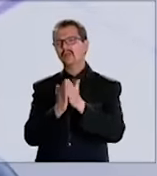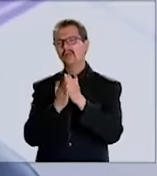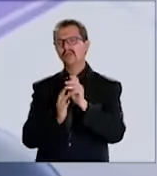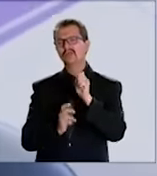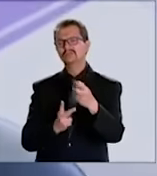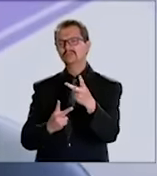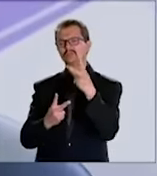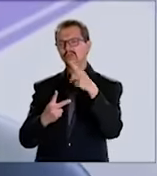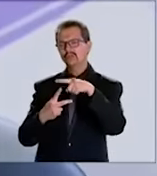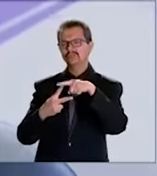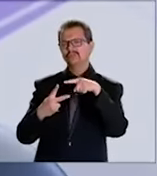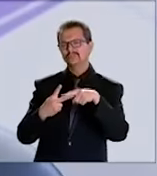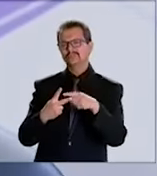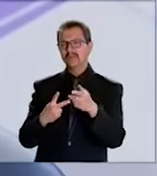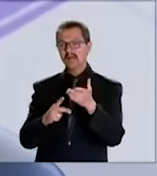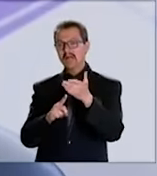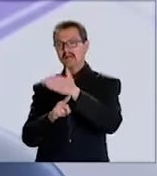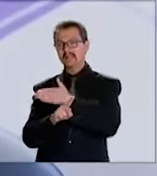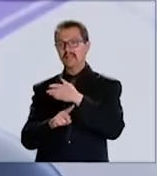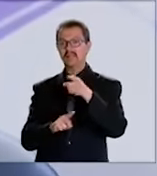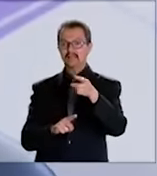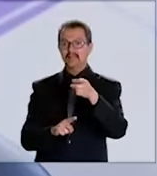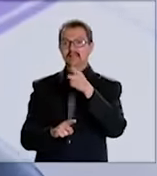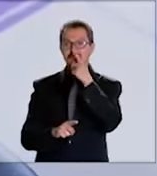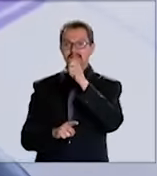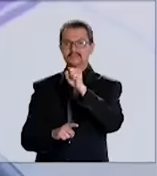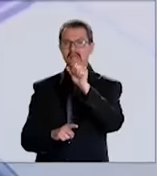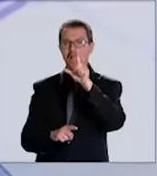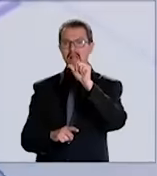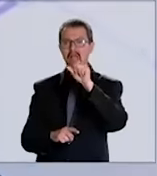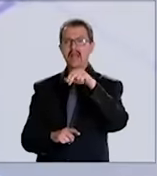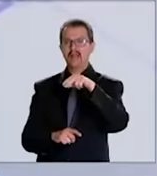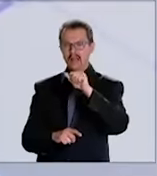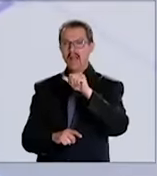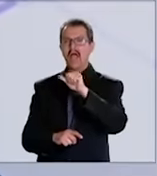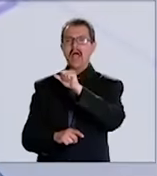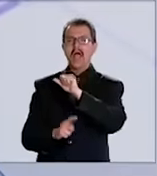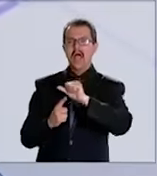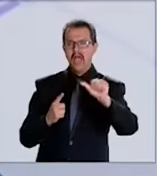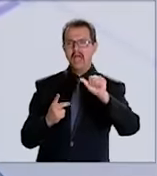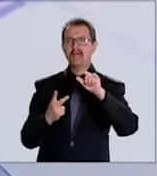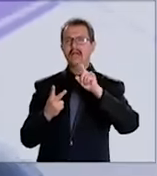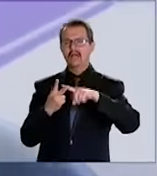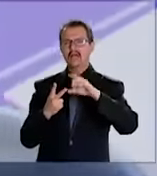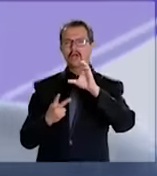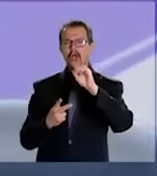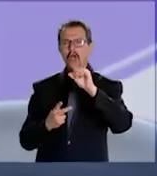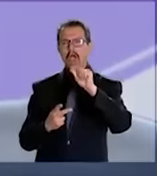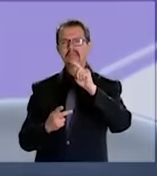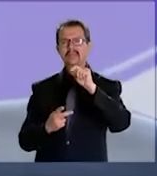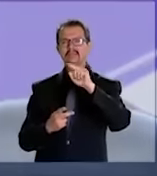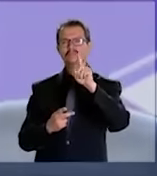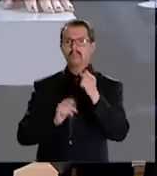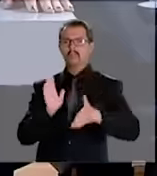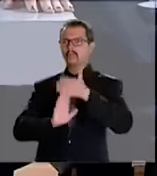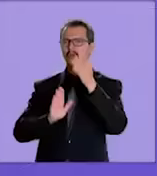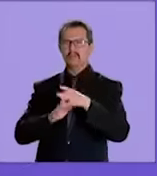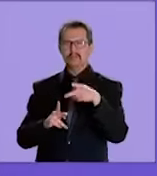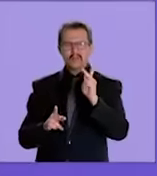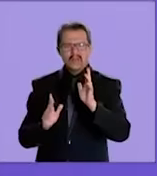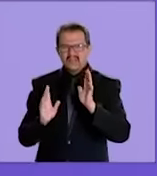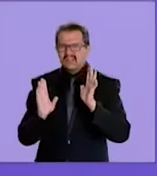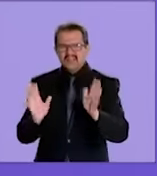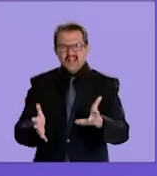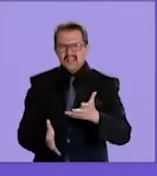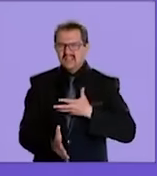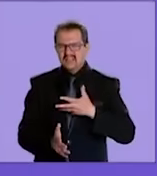de Salina Cruz a Coatzacoalcos, en el Istmo de Tehuantepec. Nada más que esa vía férrea ya existe. Existe desde